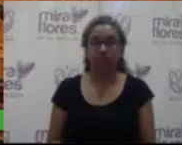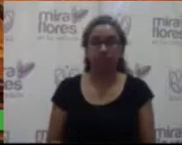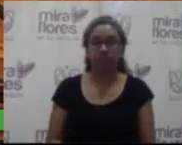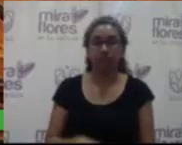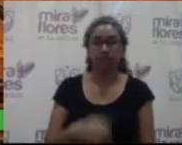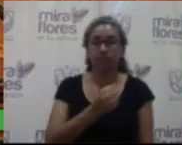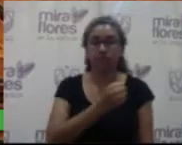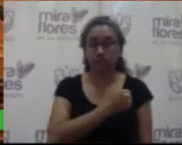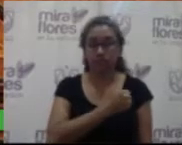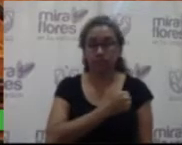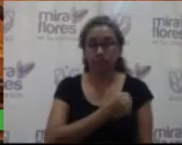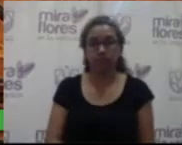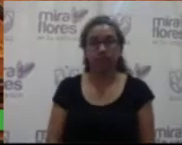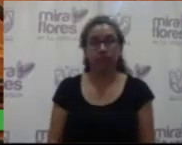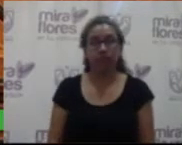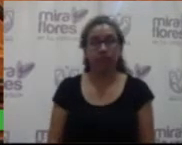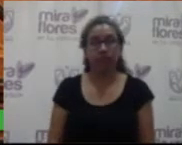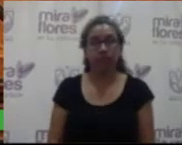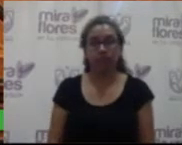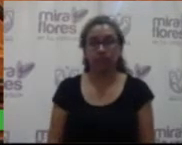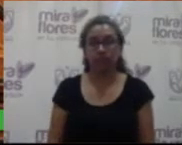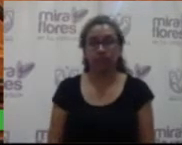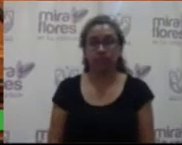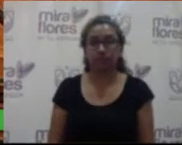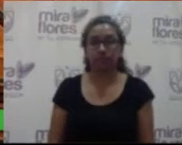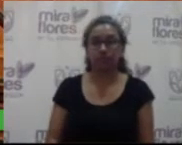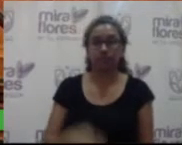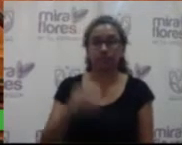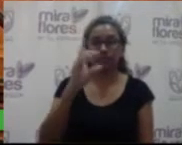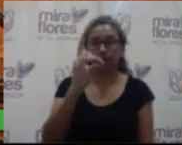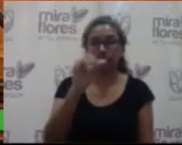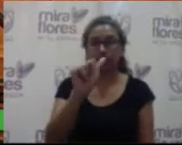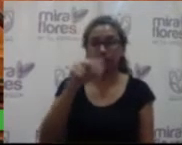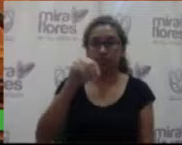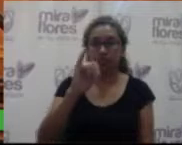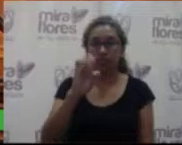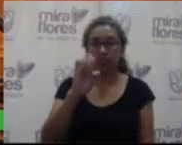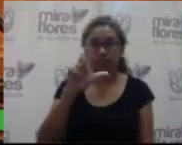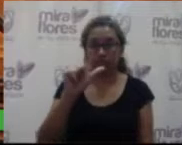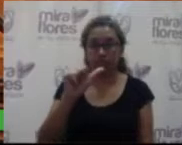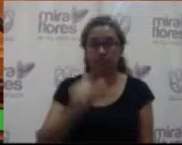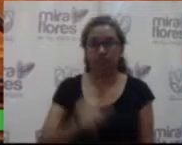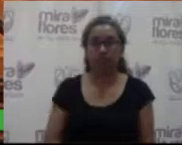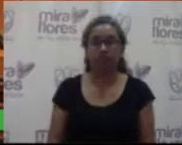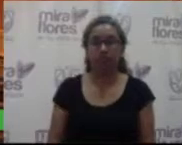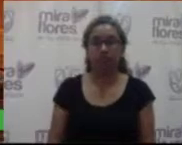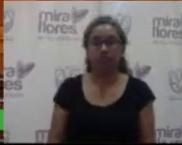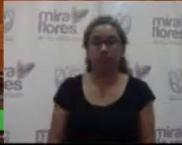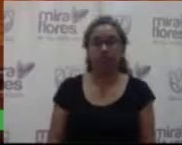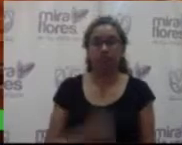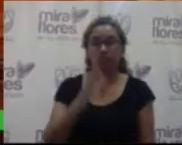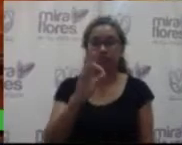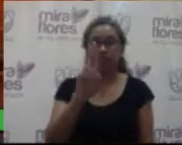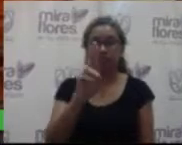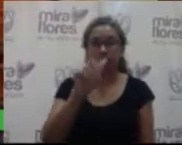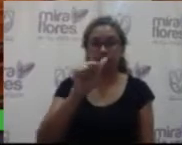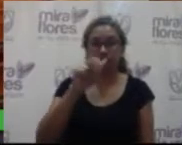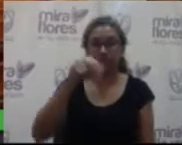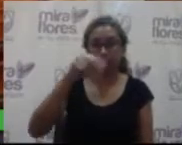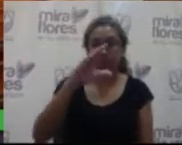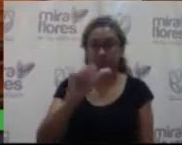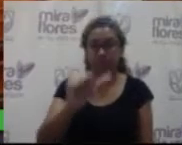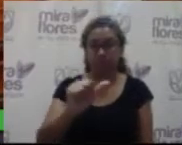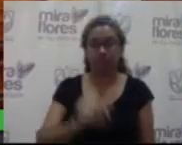Señora Susana Stilich Watson. Señorita Daniela Lozano Vitor. Señora Franca Rey Camino.